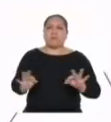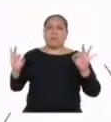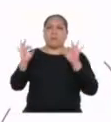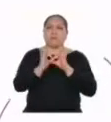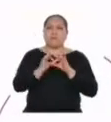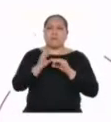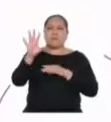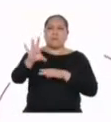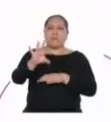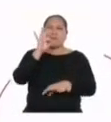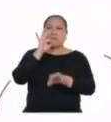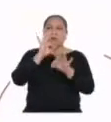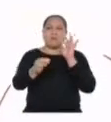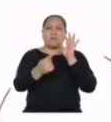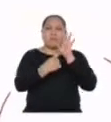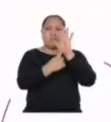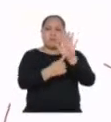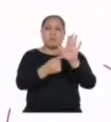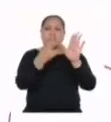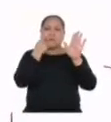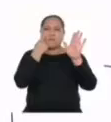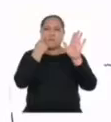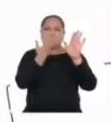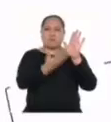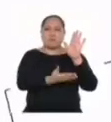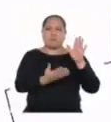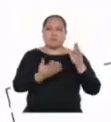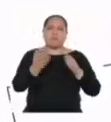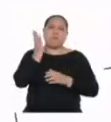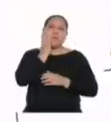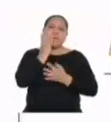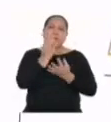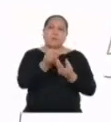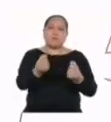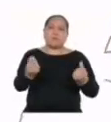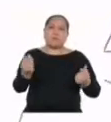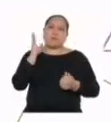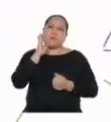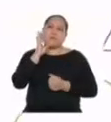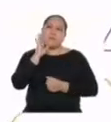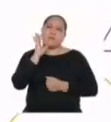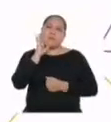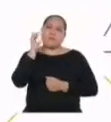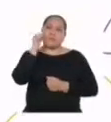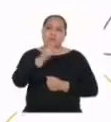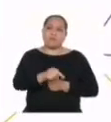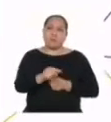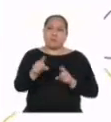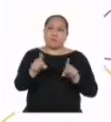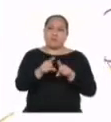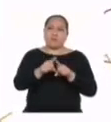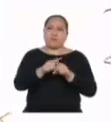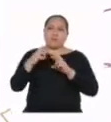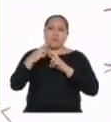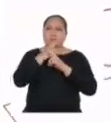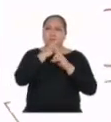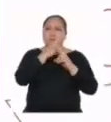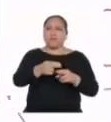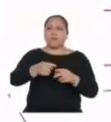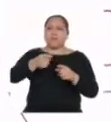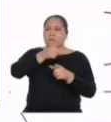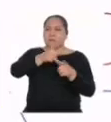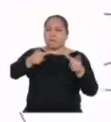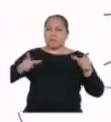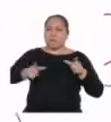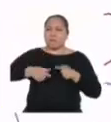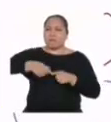importante identificarnos y conocer nuestra madre tierra. La contaminación de nuestra tierra, así como de los ríos,